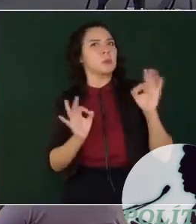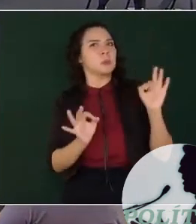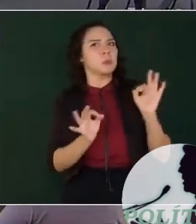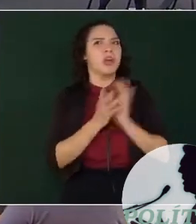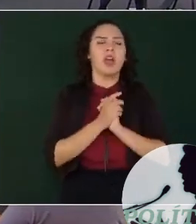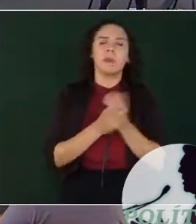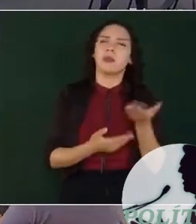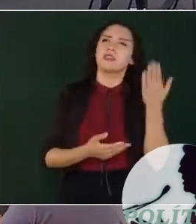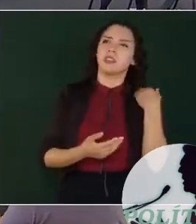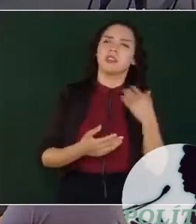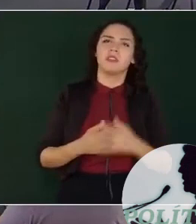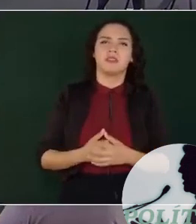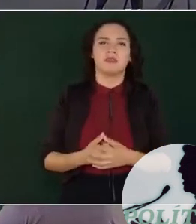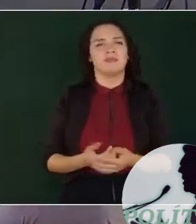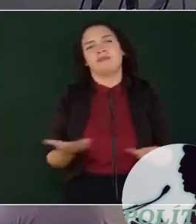nanita.